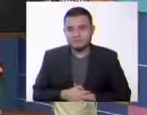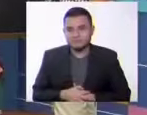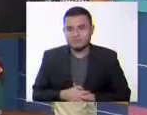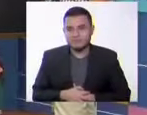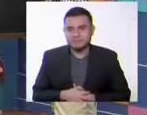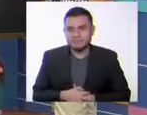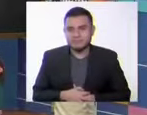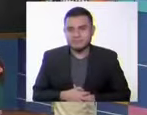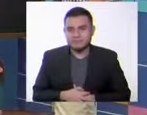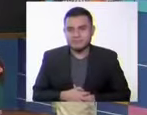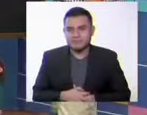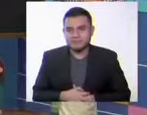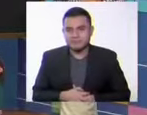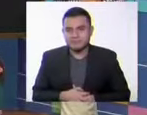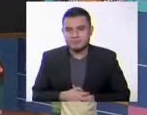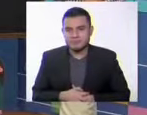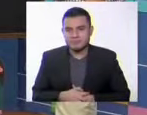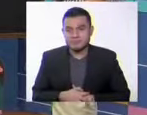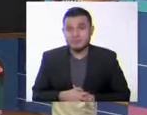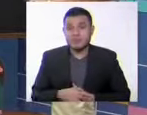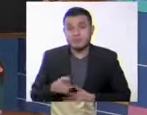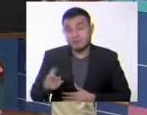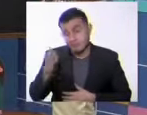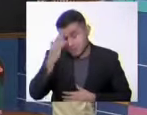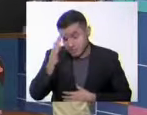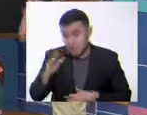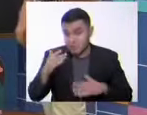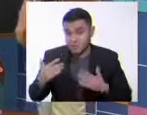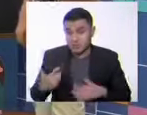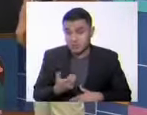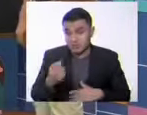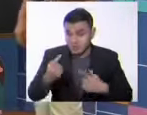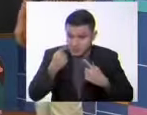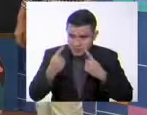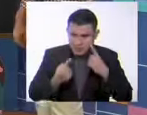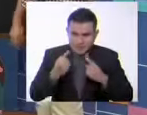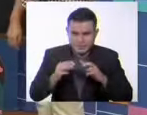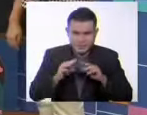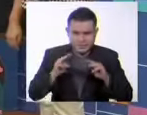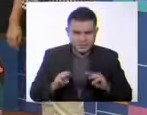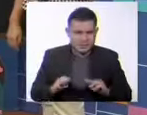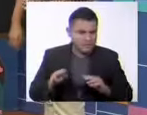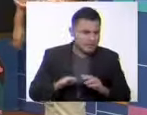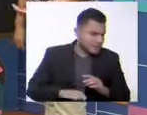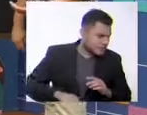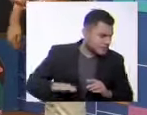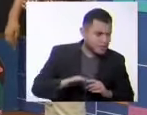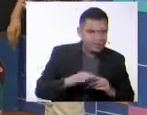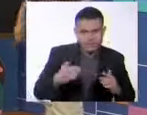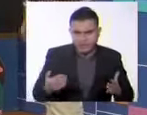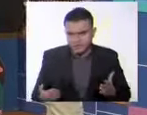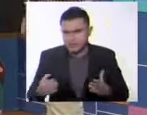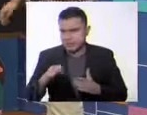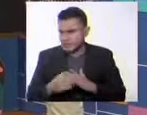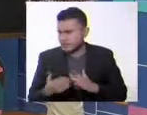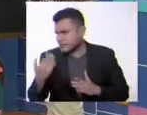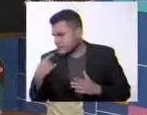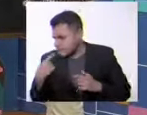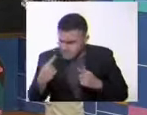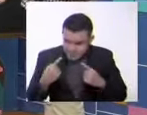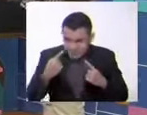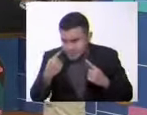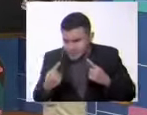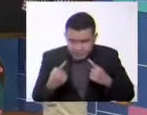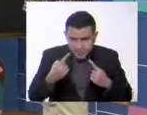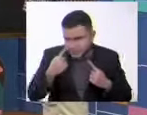es, formas de cuidar. ¿Sabes por qué, Luis? Cuando nosotros visitamos museos o lugares de patrimonio cultural, debemos de tener mucho cuidado